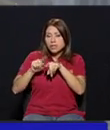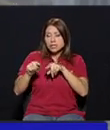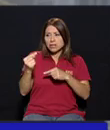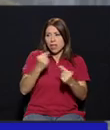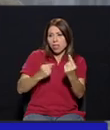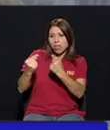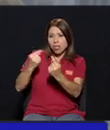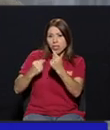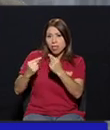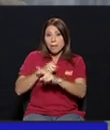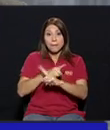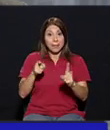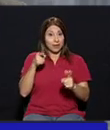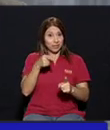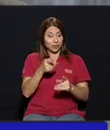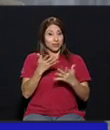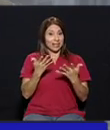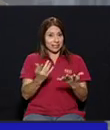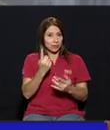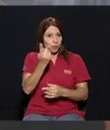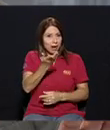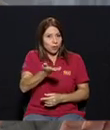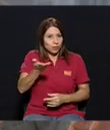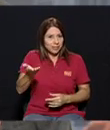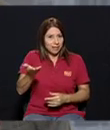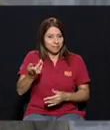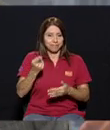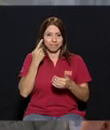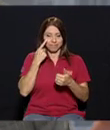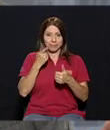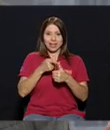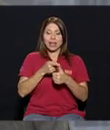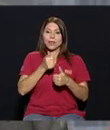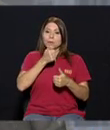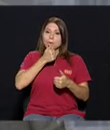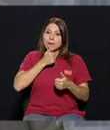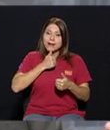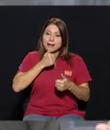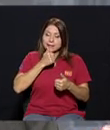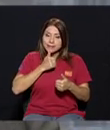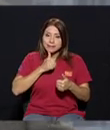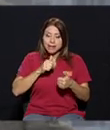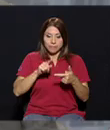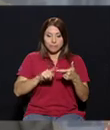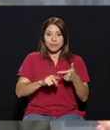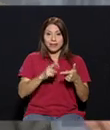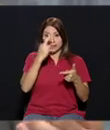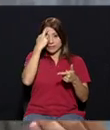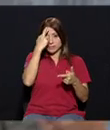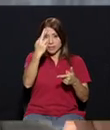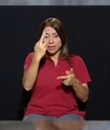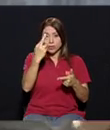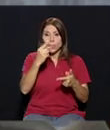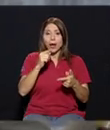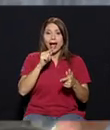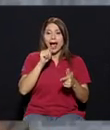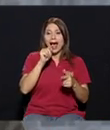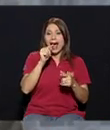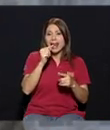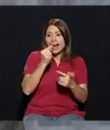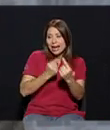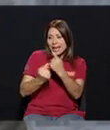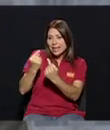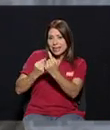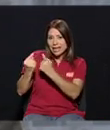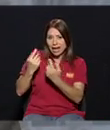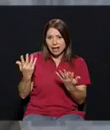nos puedan hacer. Pero esto es una cosa, es decir, la tolerancia, el respeto a la crítica que desde distintos ámbitos